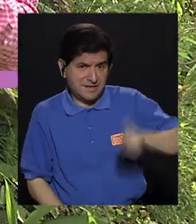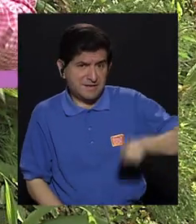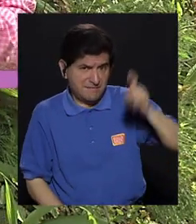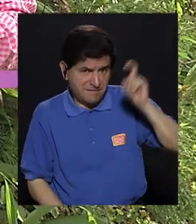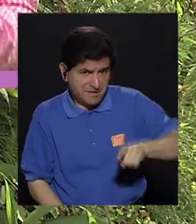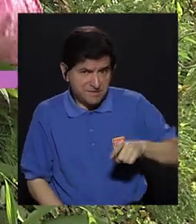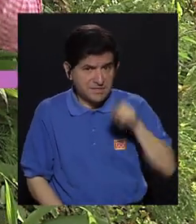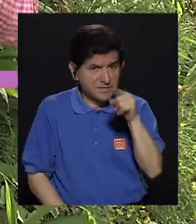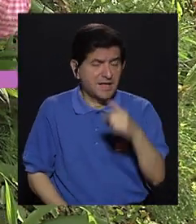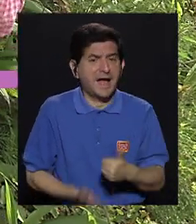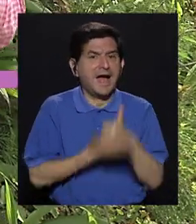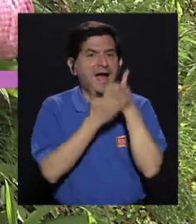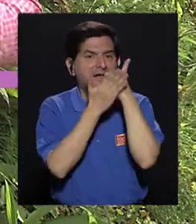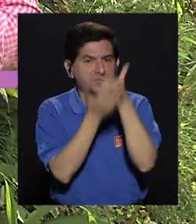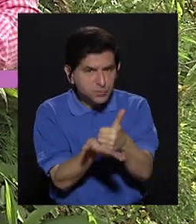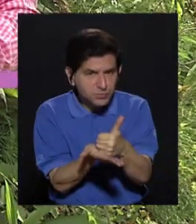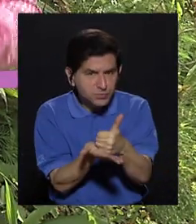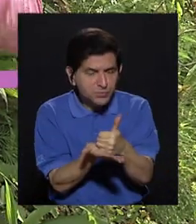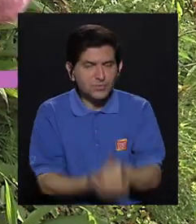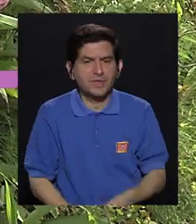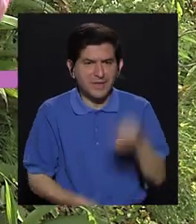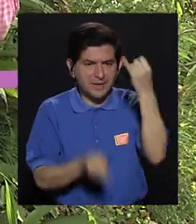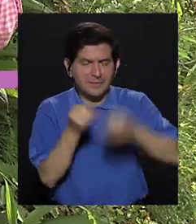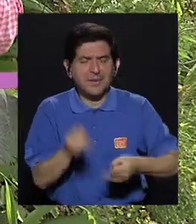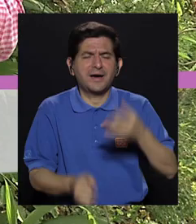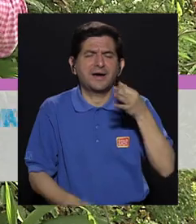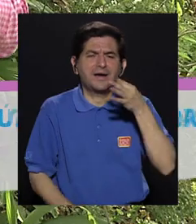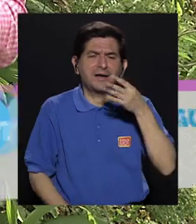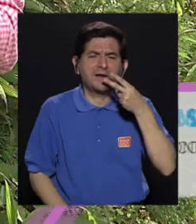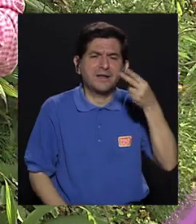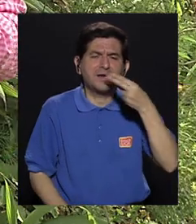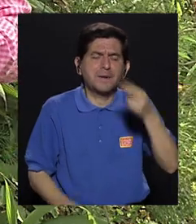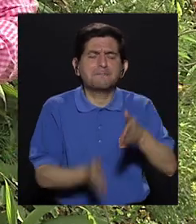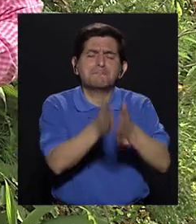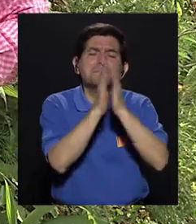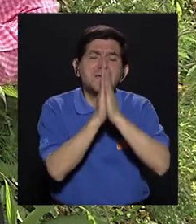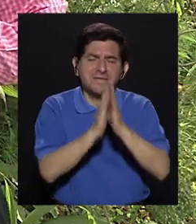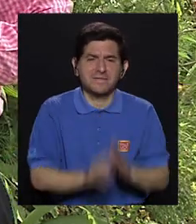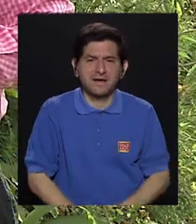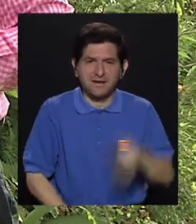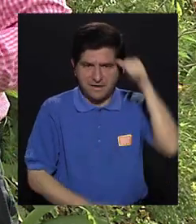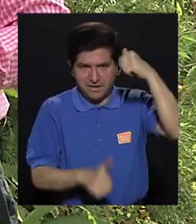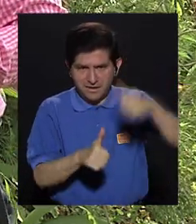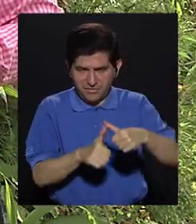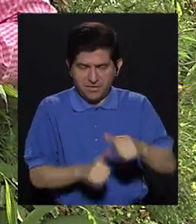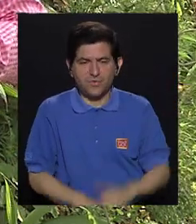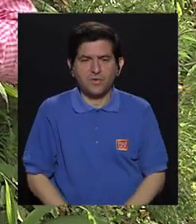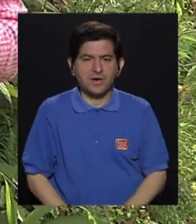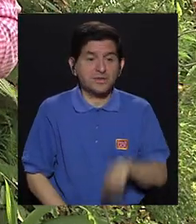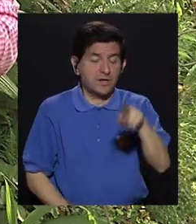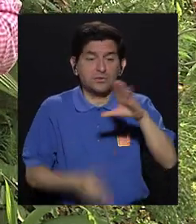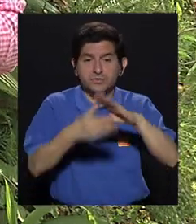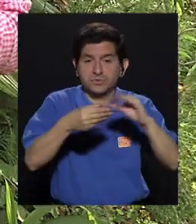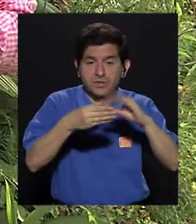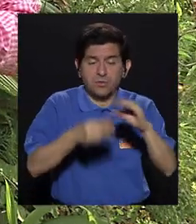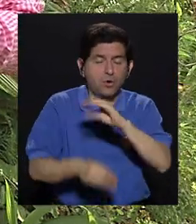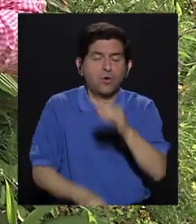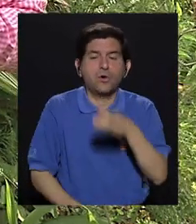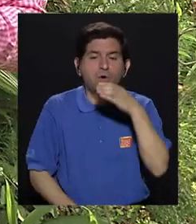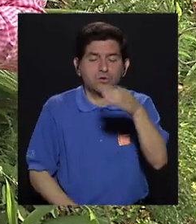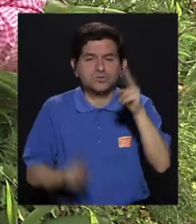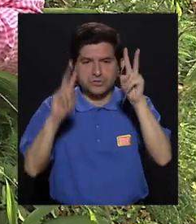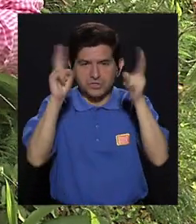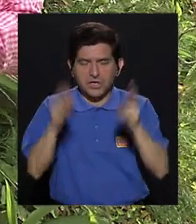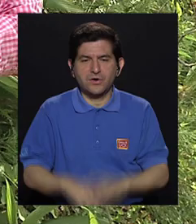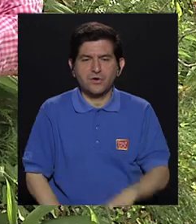Si necesita ayuda para dejar de fumar, por favor, solicítelo. Y recuerde que usted nos puede hacer llegar sus comentarios